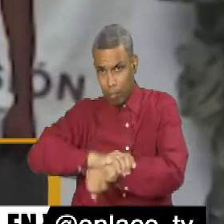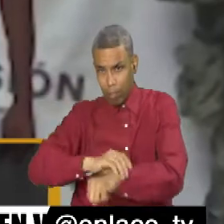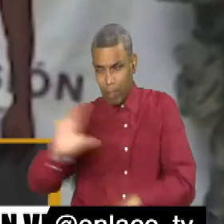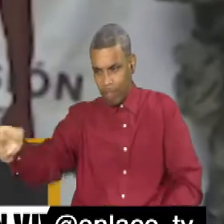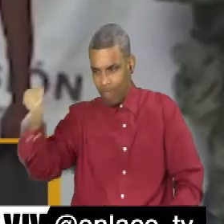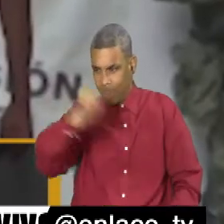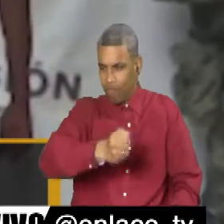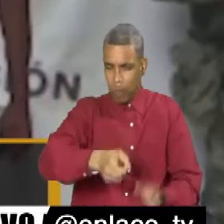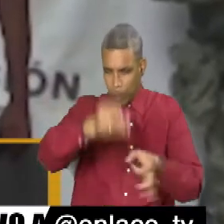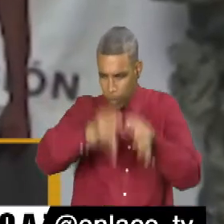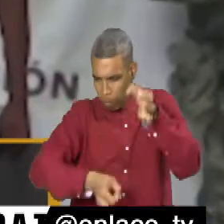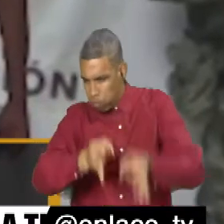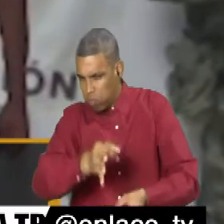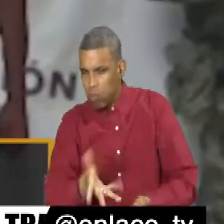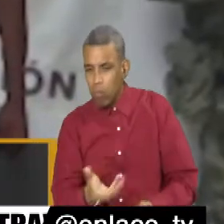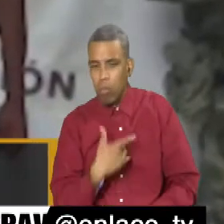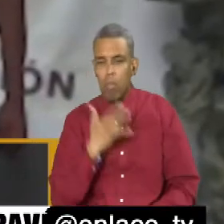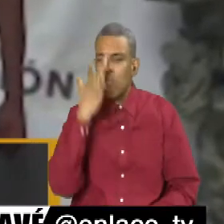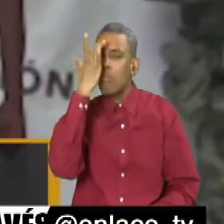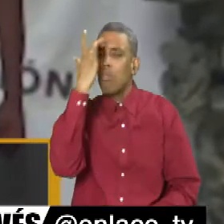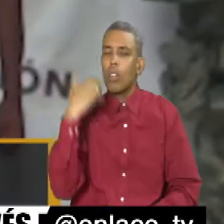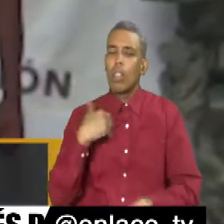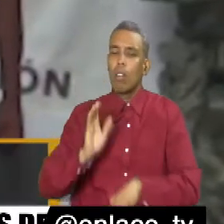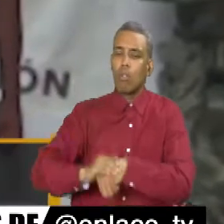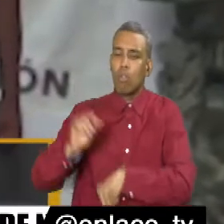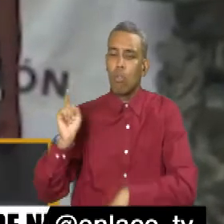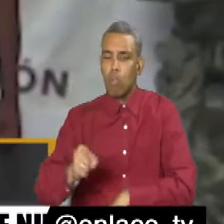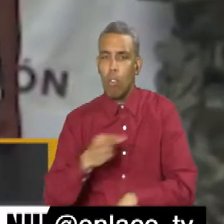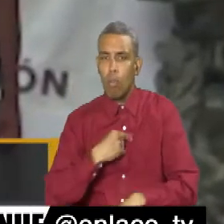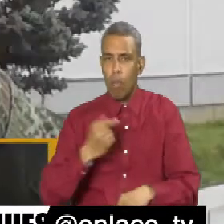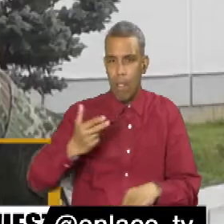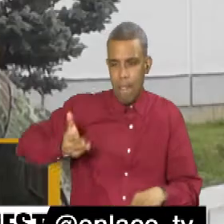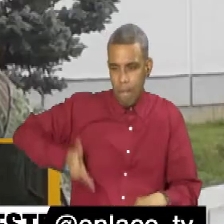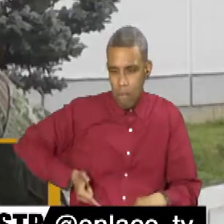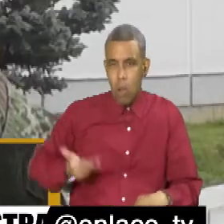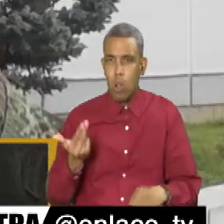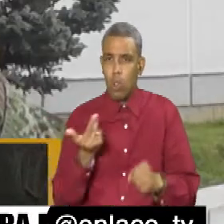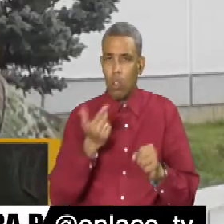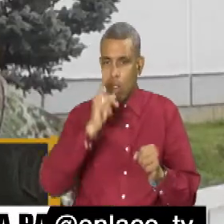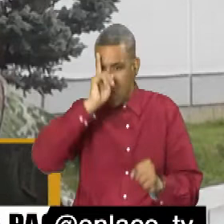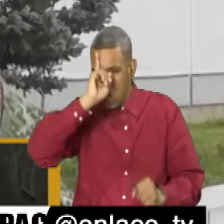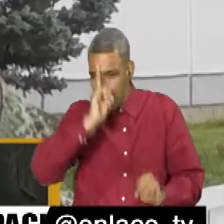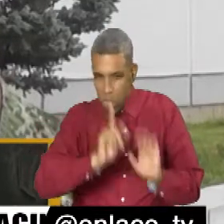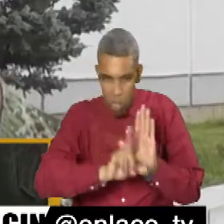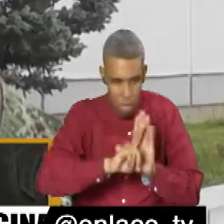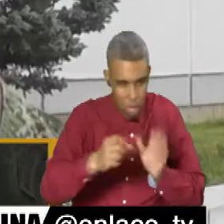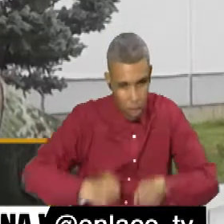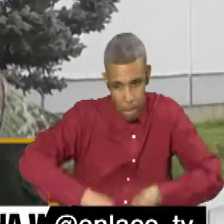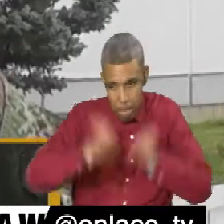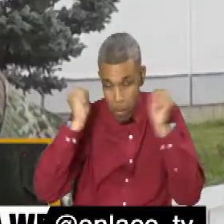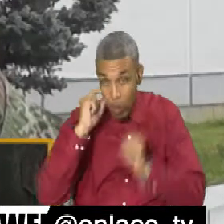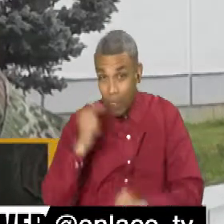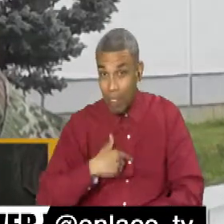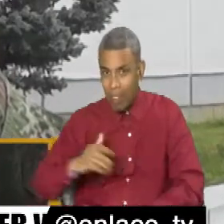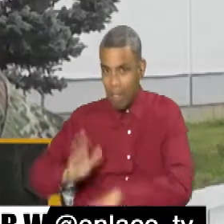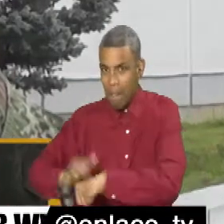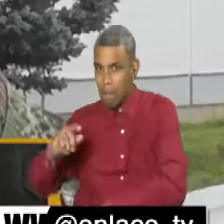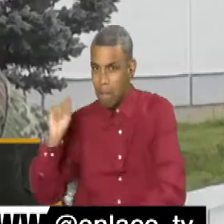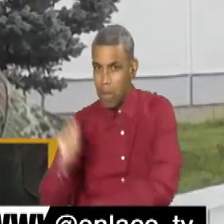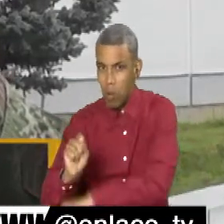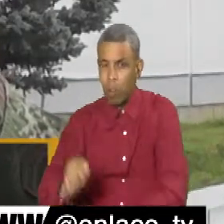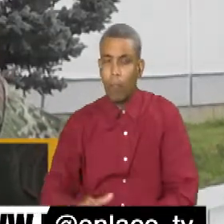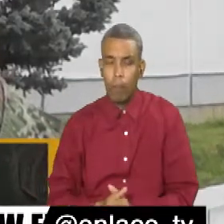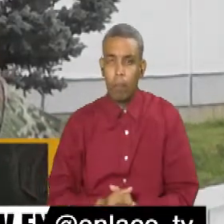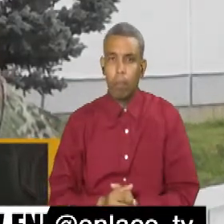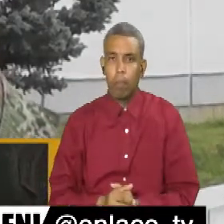los delitos de fabricación y porte de armas de fuego y concierto para delinquir. Con estas acciones, las tropas de la Quinta Brigada demuestran su compromiso